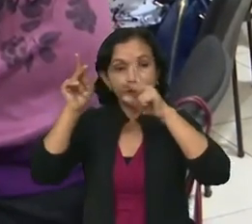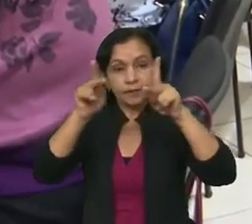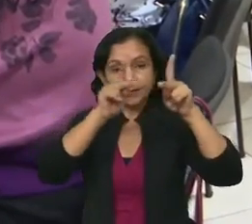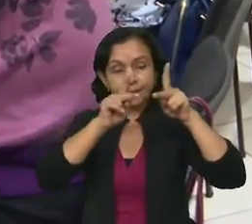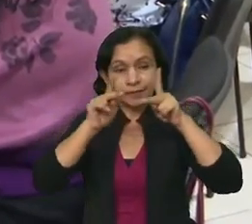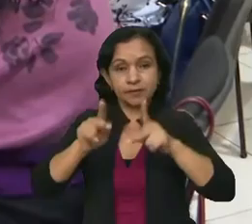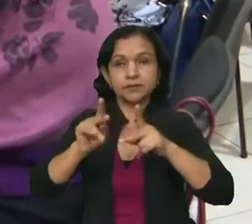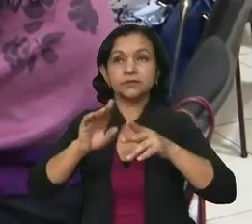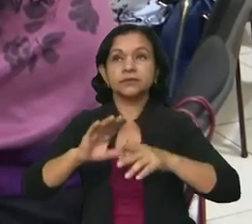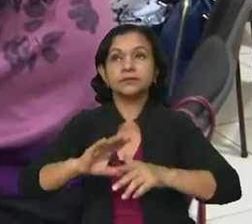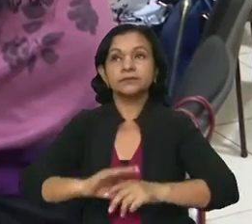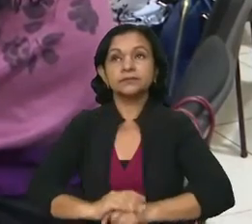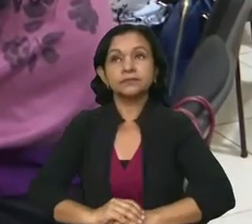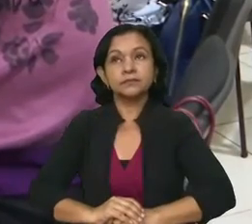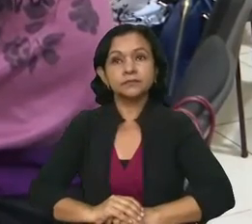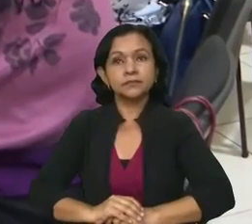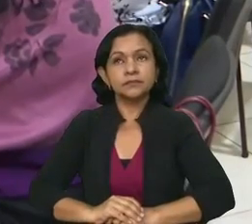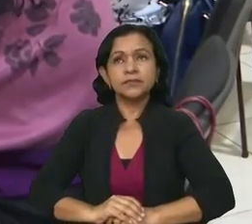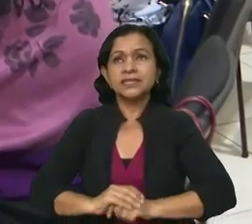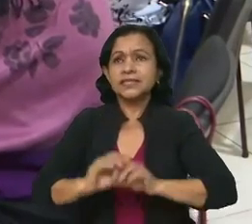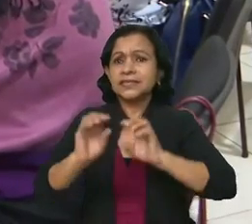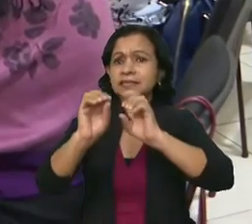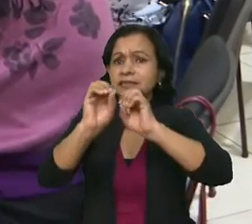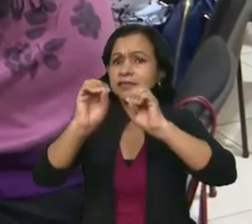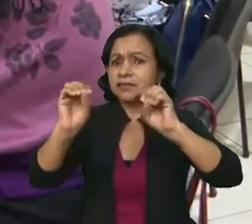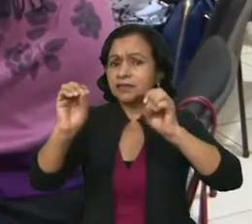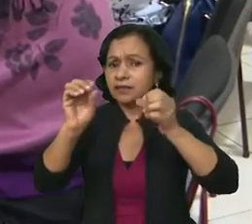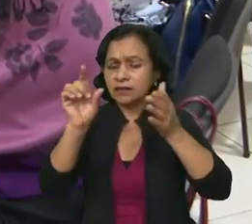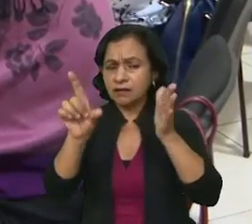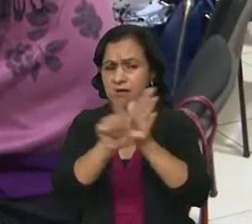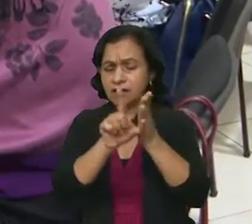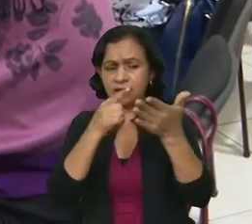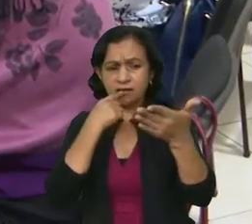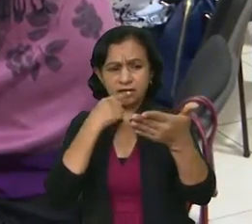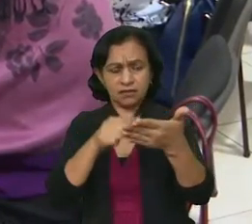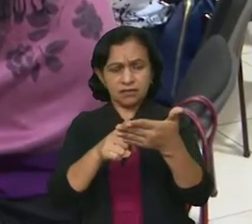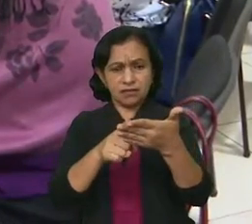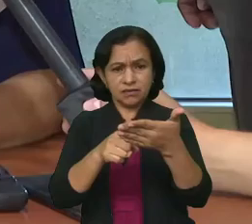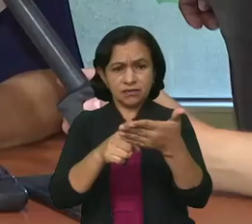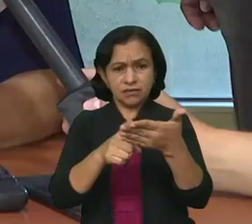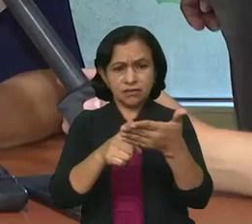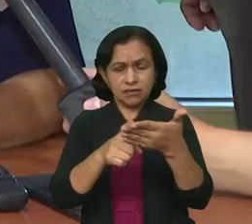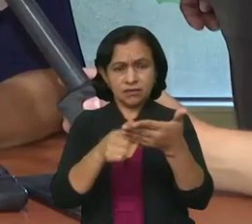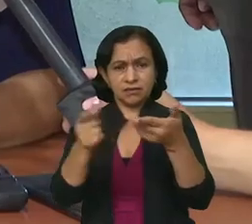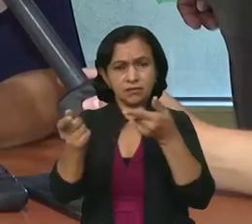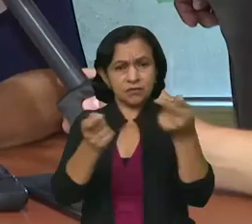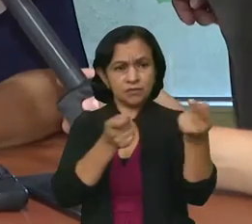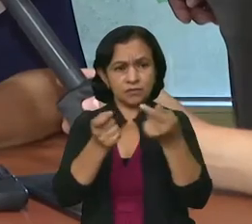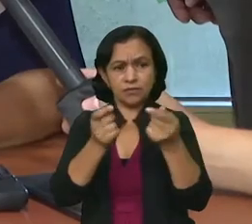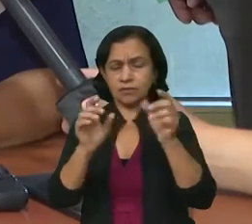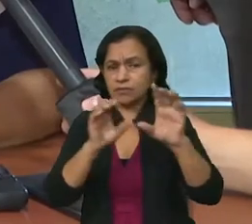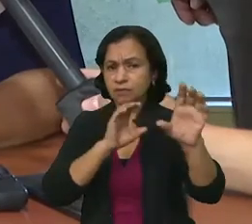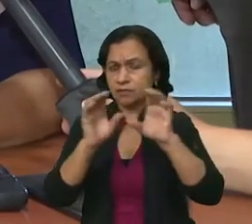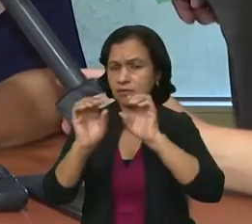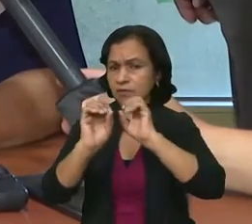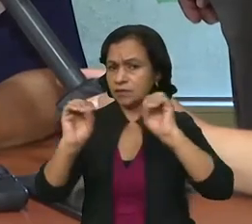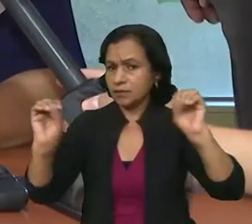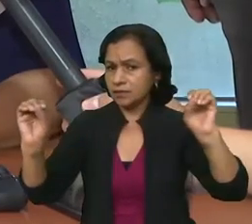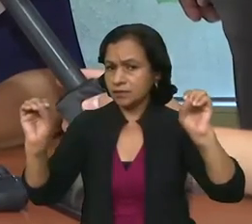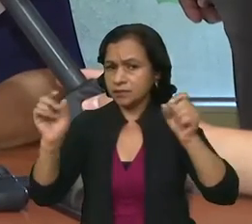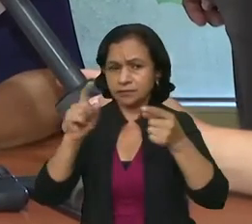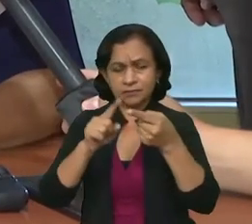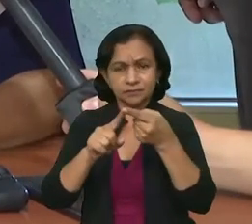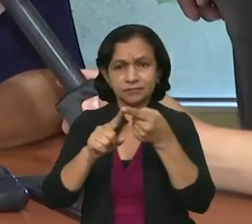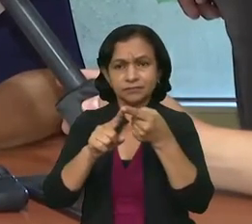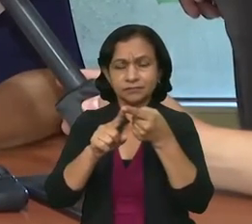su honra. En ninguna parte de la ley dice que vamos a regular ni medios de comunicación ni vamos a